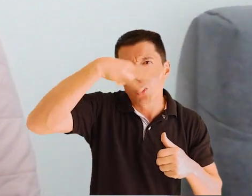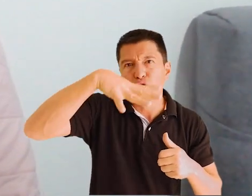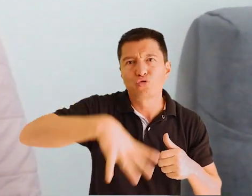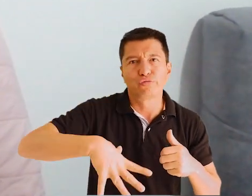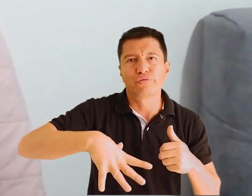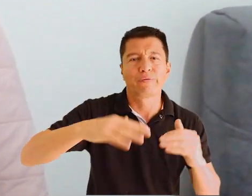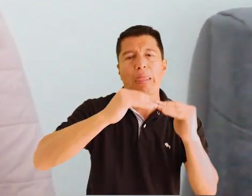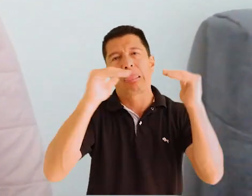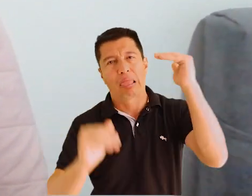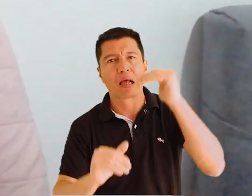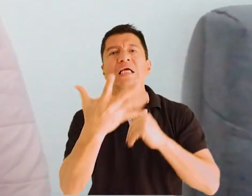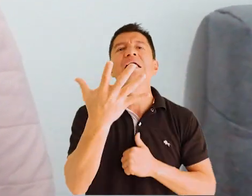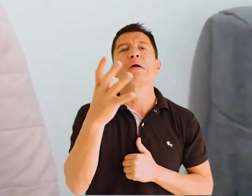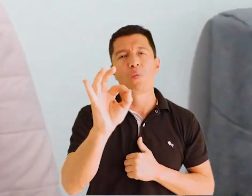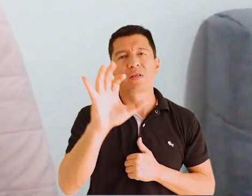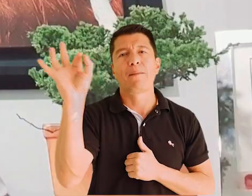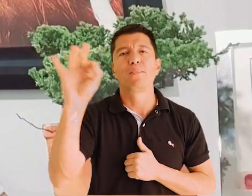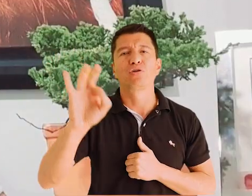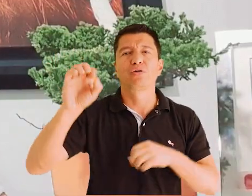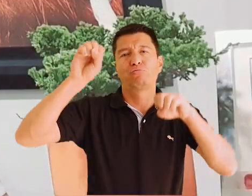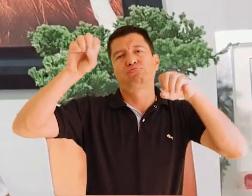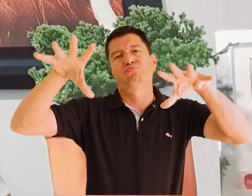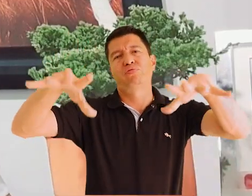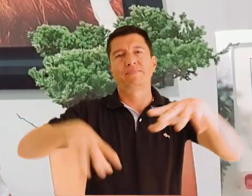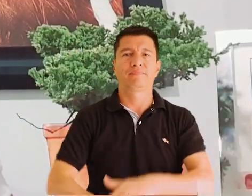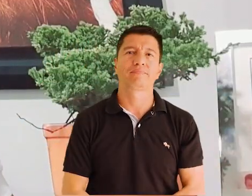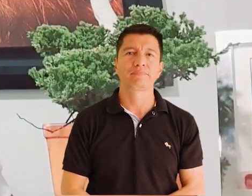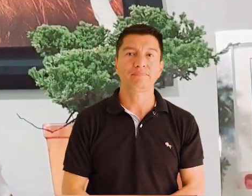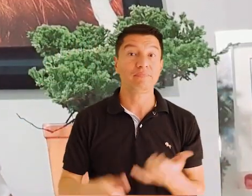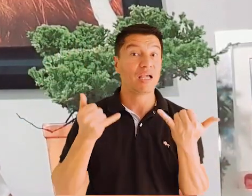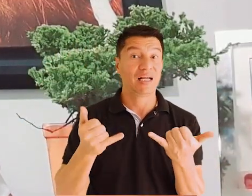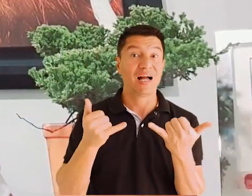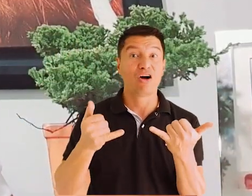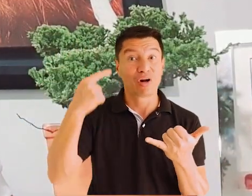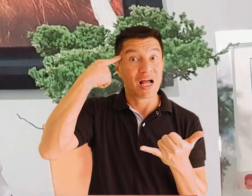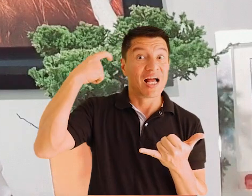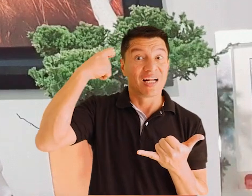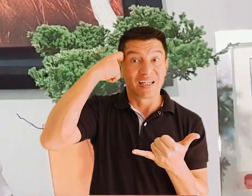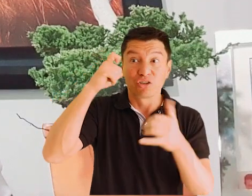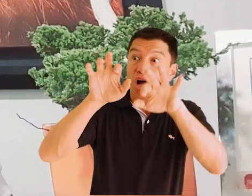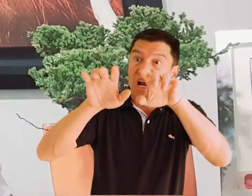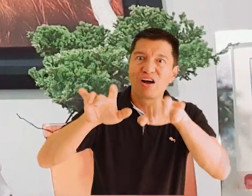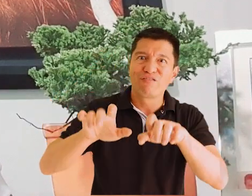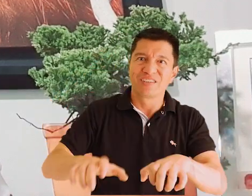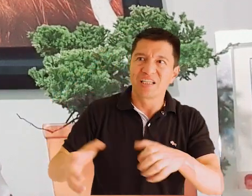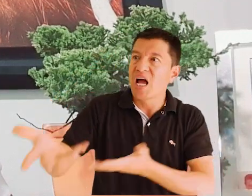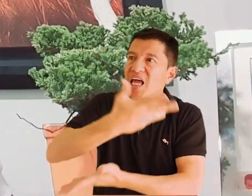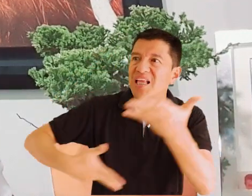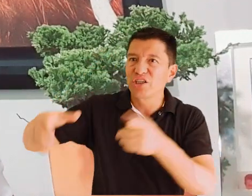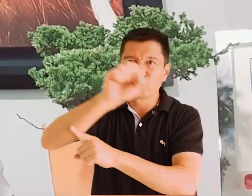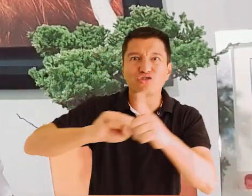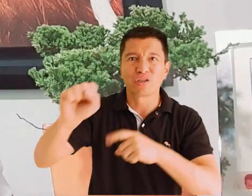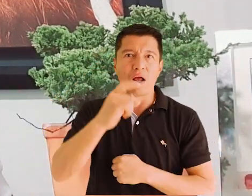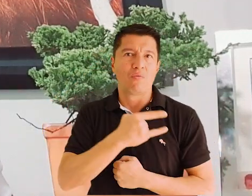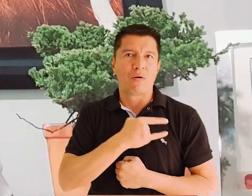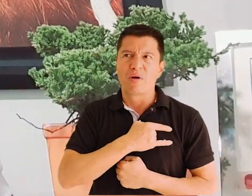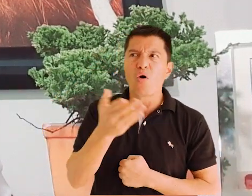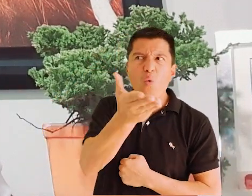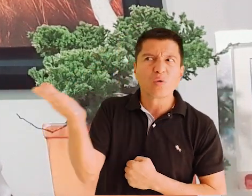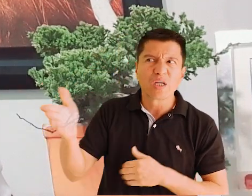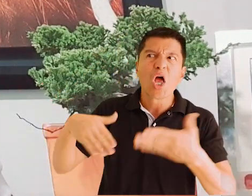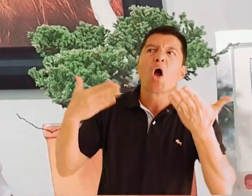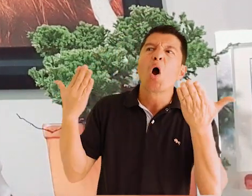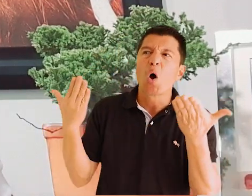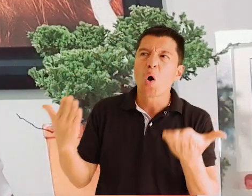pierde el 50% de luminosidad. Ahora retamos a la Dirección de Interacción Social Universitaria para que nos compartan